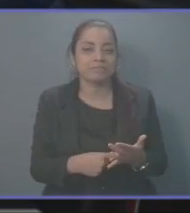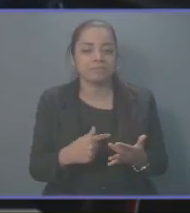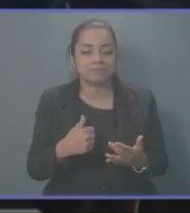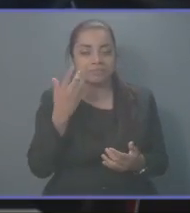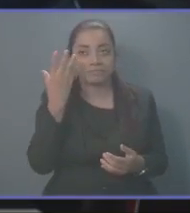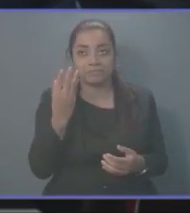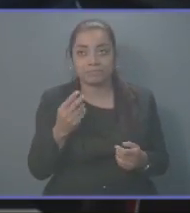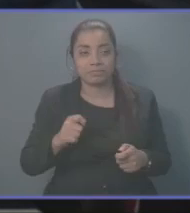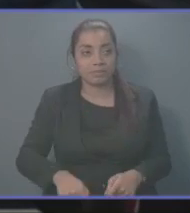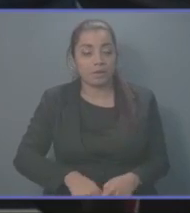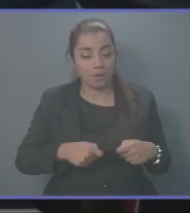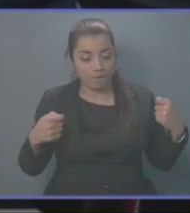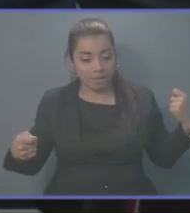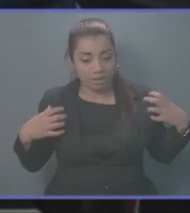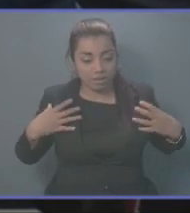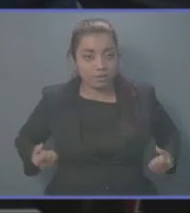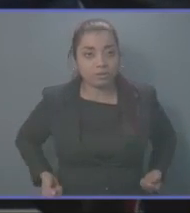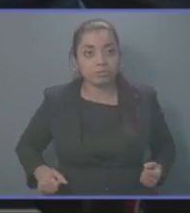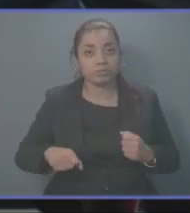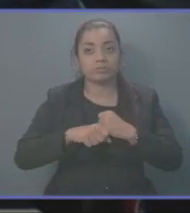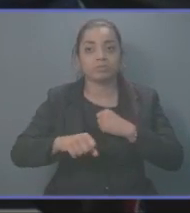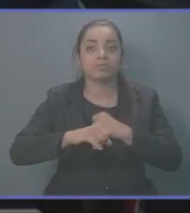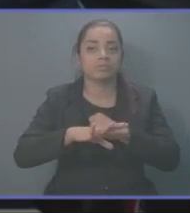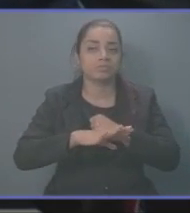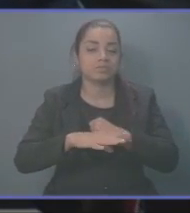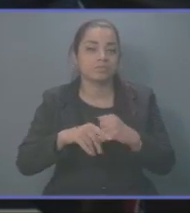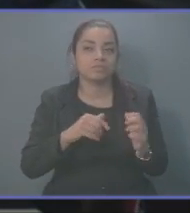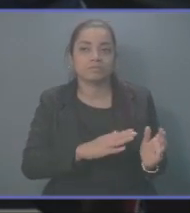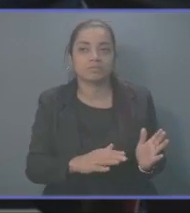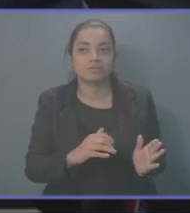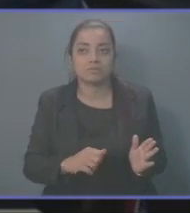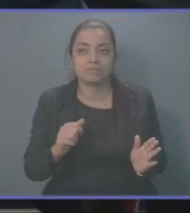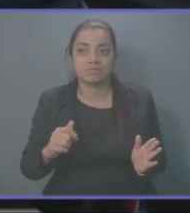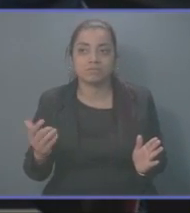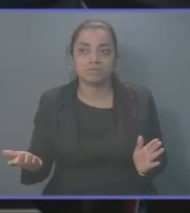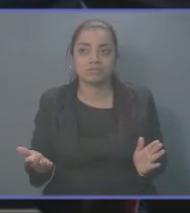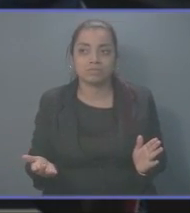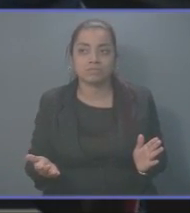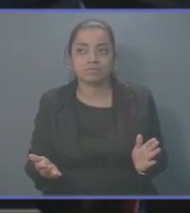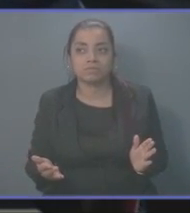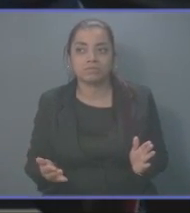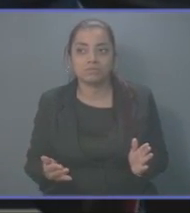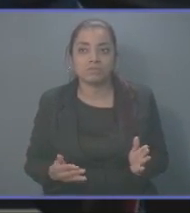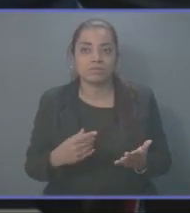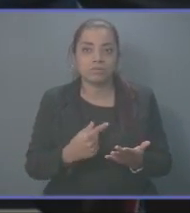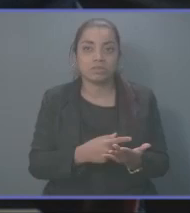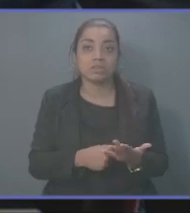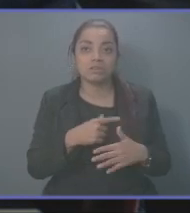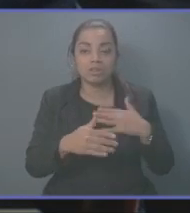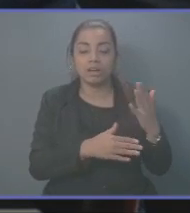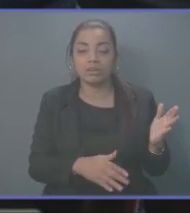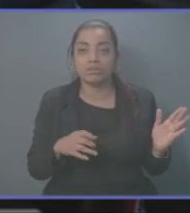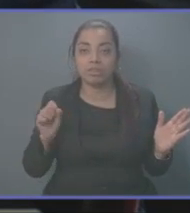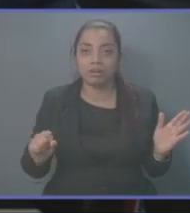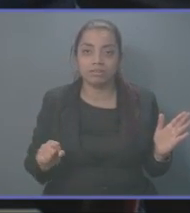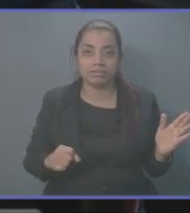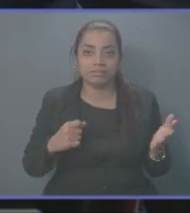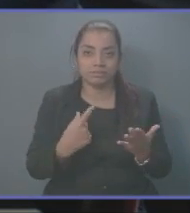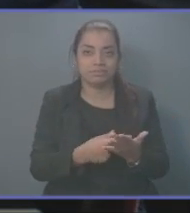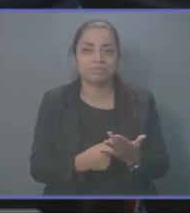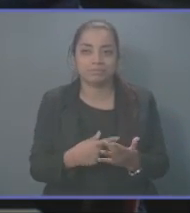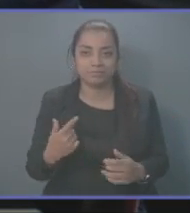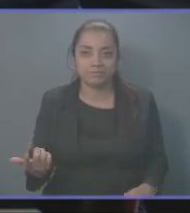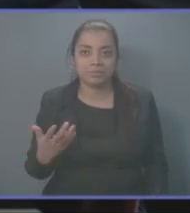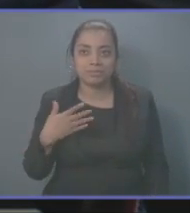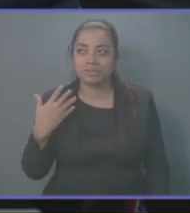día de su publicación en el Diario Oficial y sus efectos durarán el plazo que se establece en el artículo 1